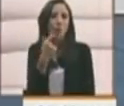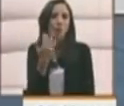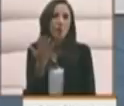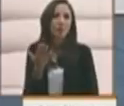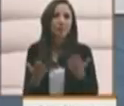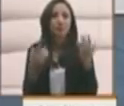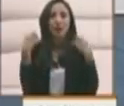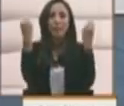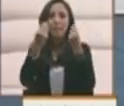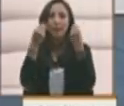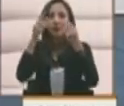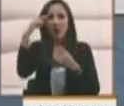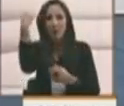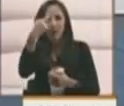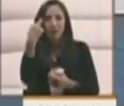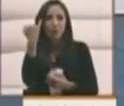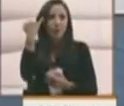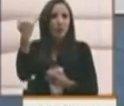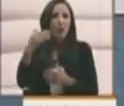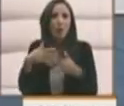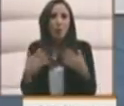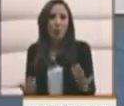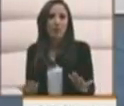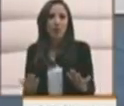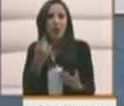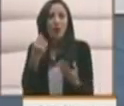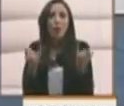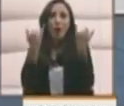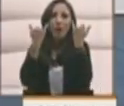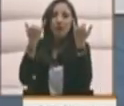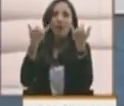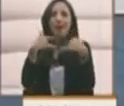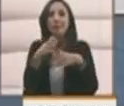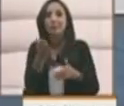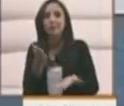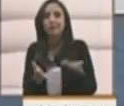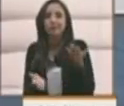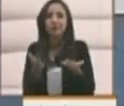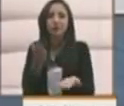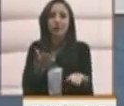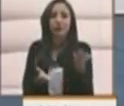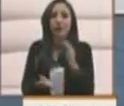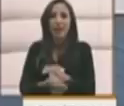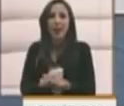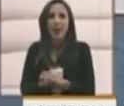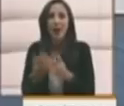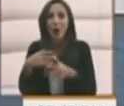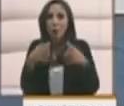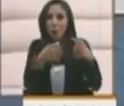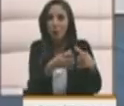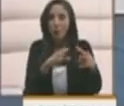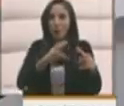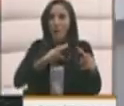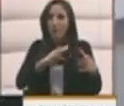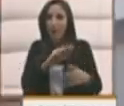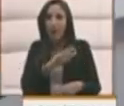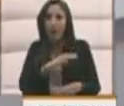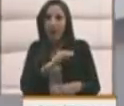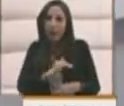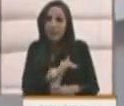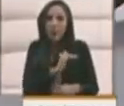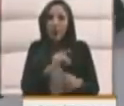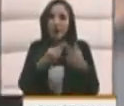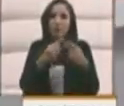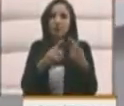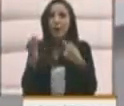Y es precisamente esa dialéctica que existe entre la moral y la política.